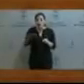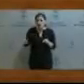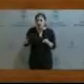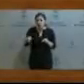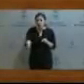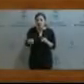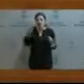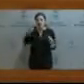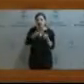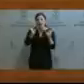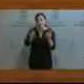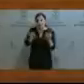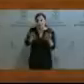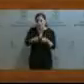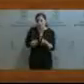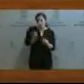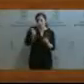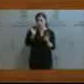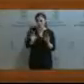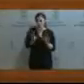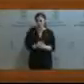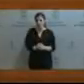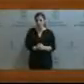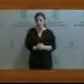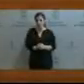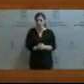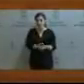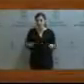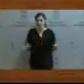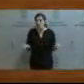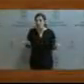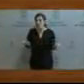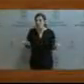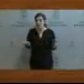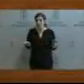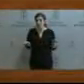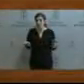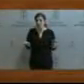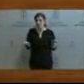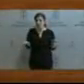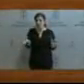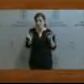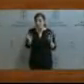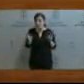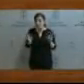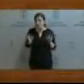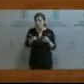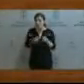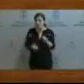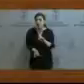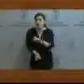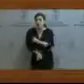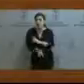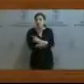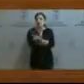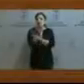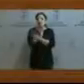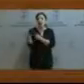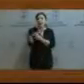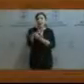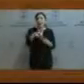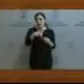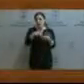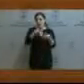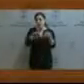diario con aplicación y aprovechamiento. De la madre de todas las batallas previamente planteadas nacen varios hijos que brevemente paso a